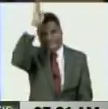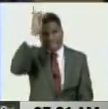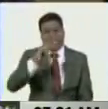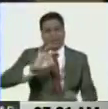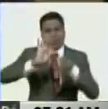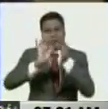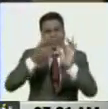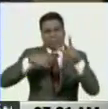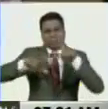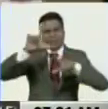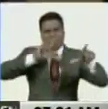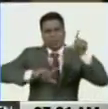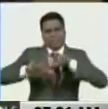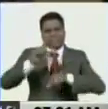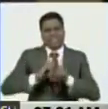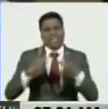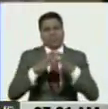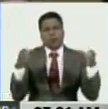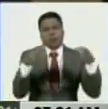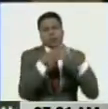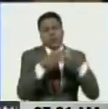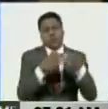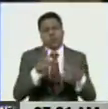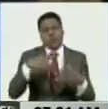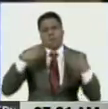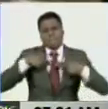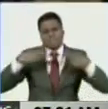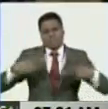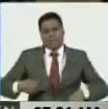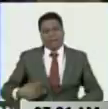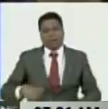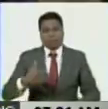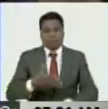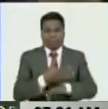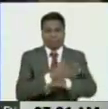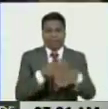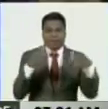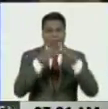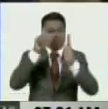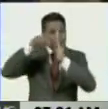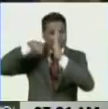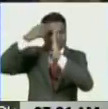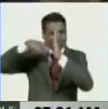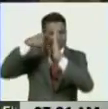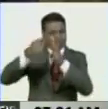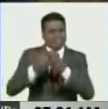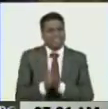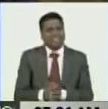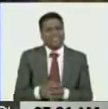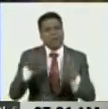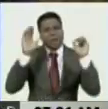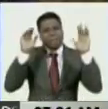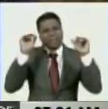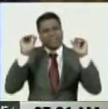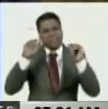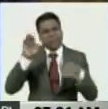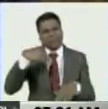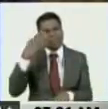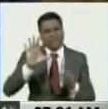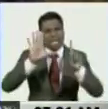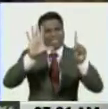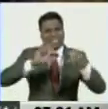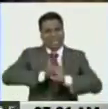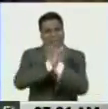nuestros intérpretes de señas y todo el equipo técnico humano detrás de las cámaras, muy importante, que hace posible este programa. Nos despedimos hasta mañana a las 6 de